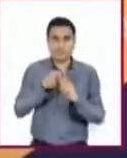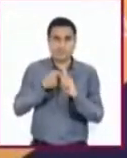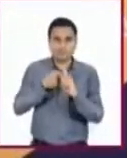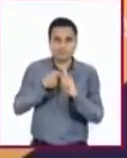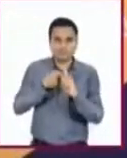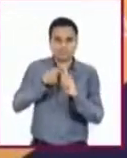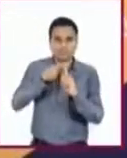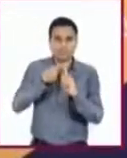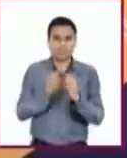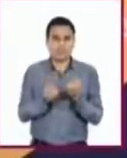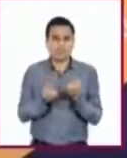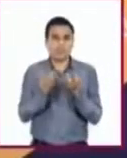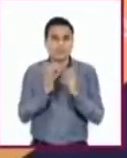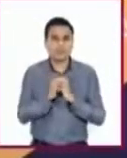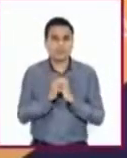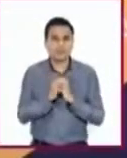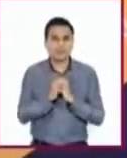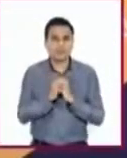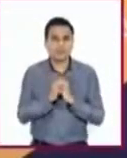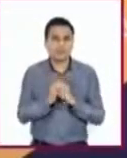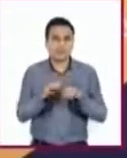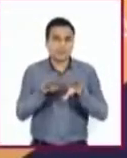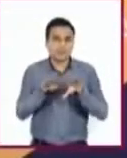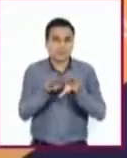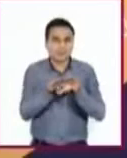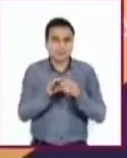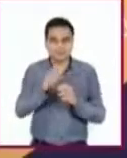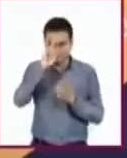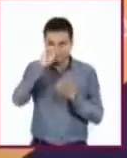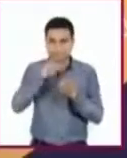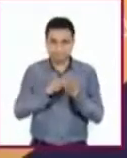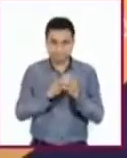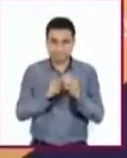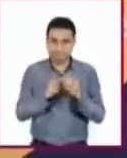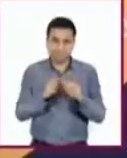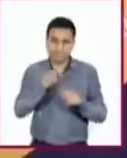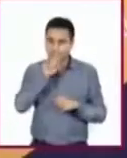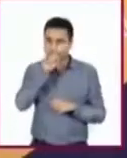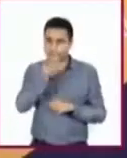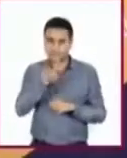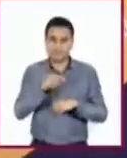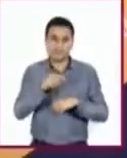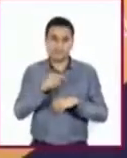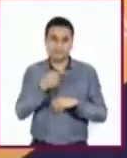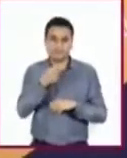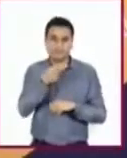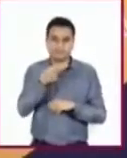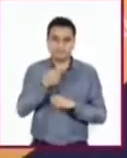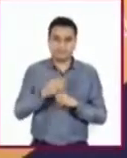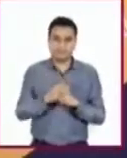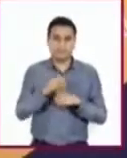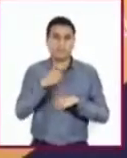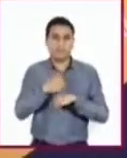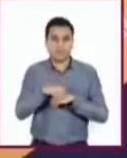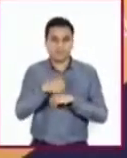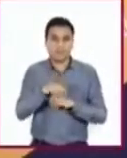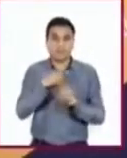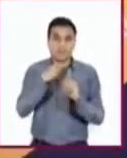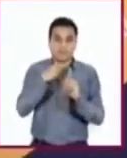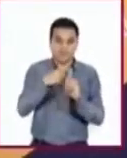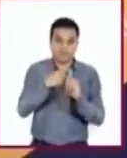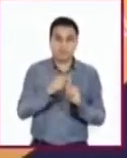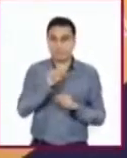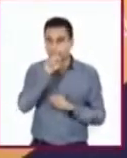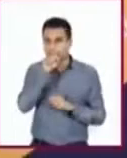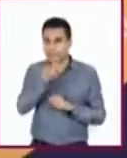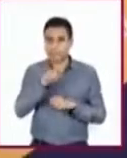cada uno de los refrigeradores? Lo que tenemos que hacer es una sustracción en cada caso, una de números positivos y otra de un